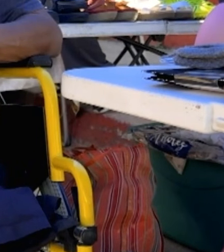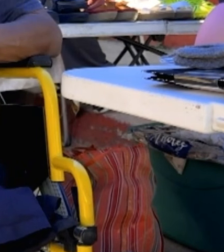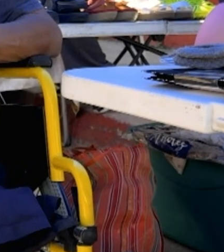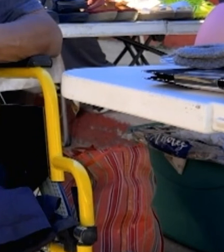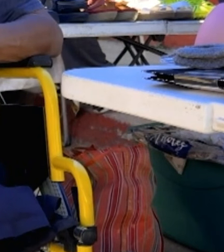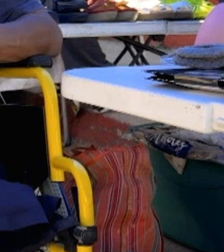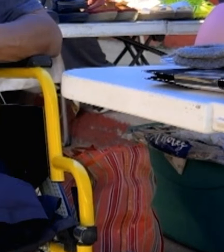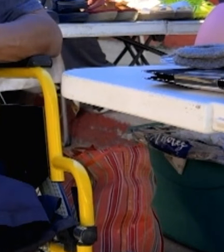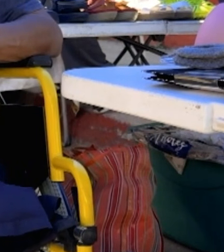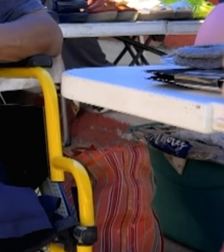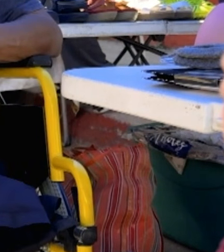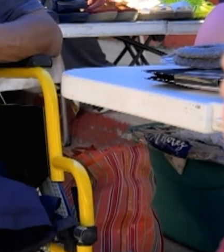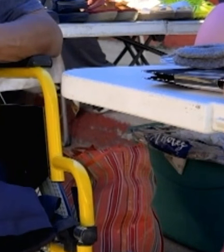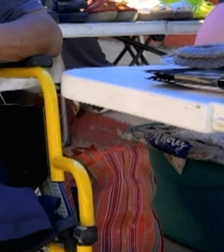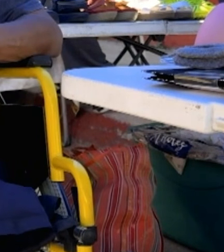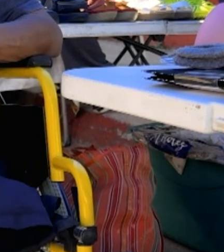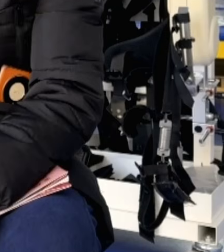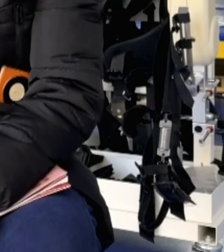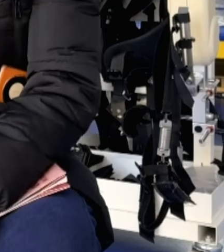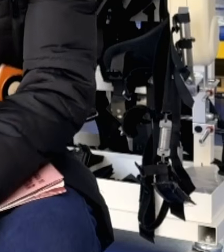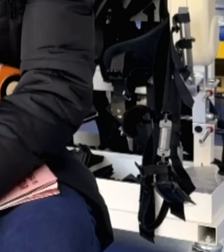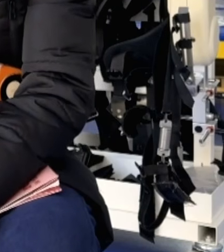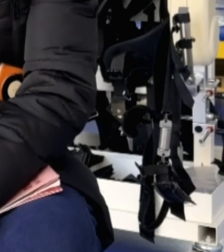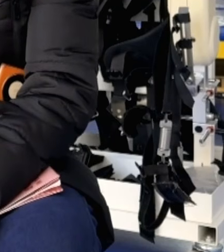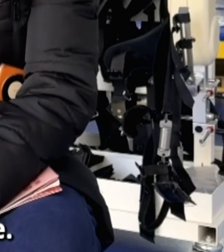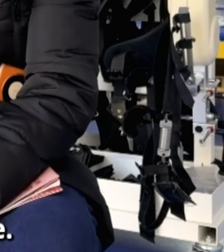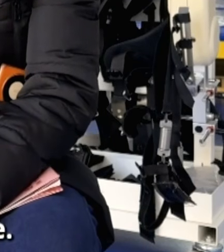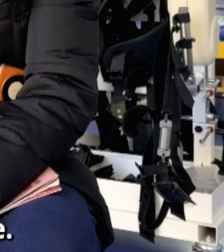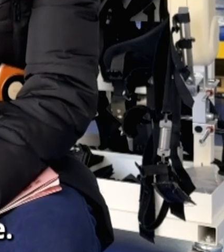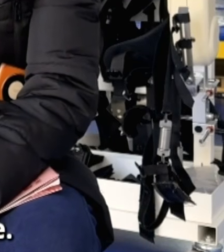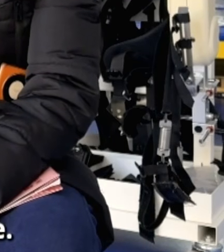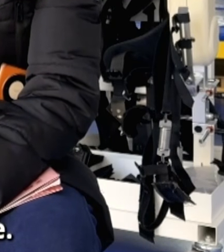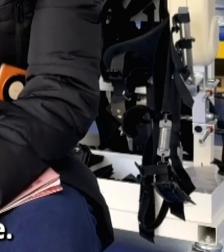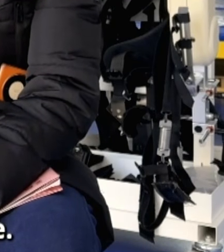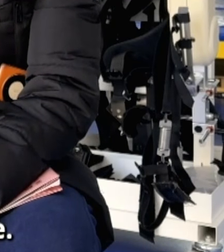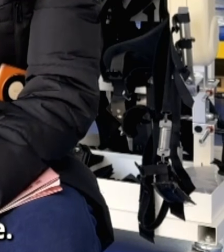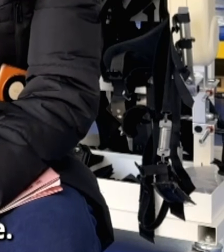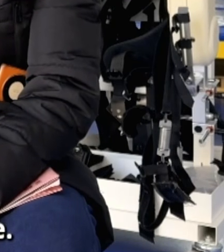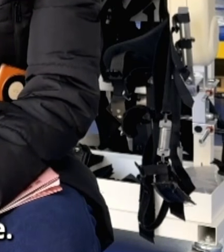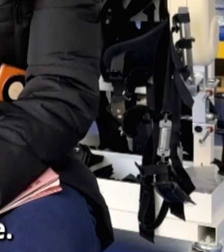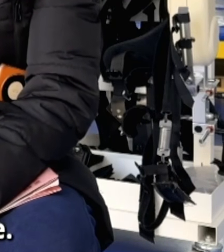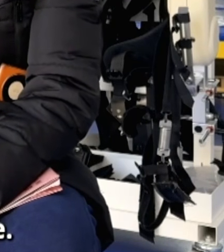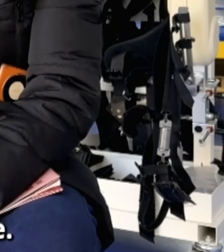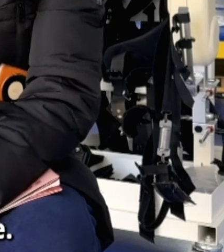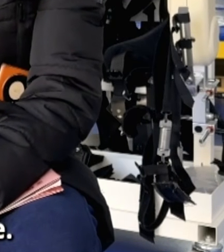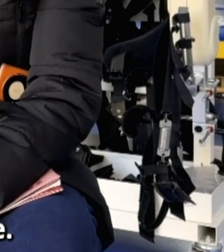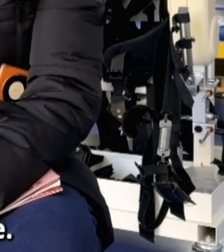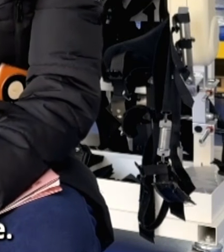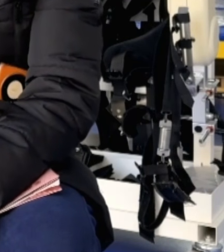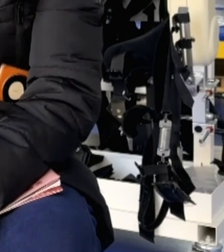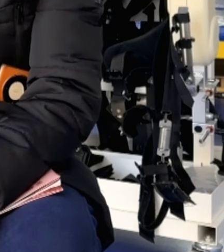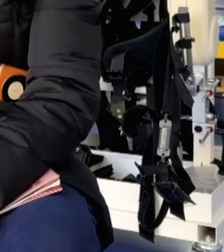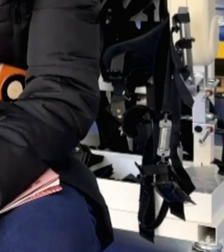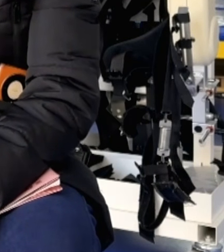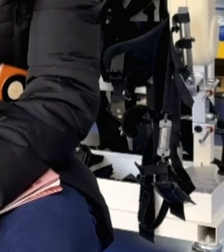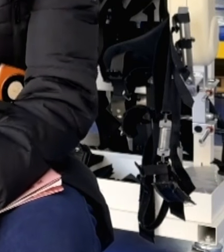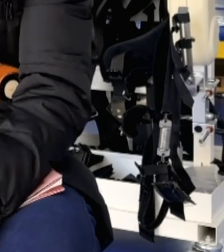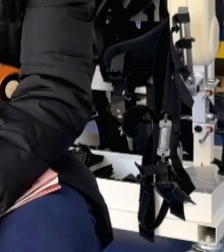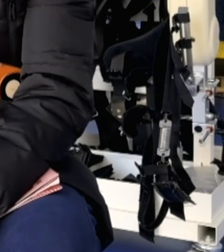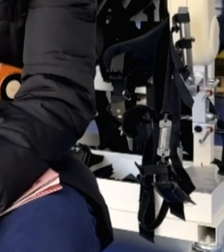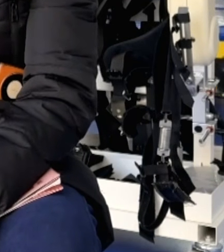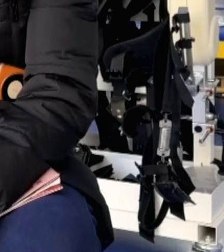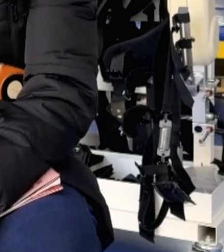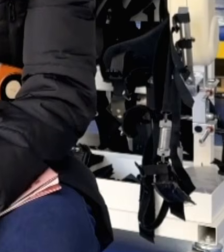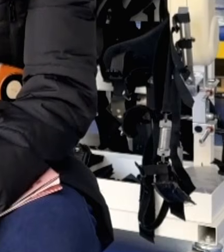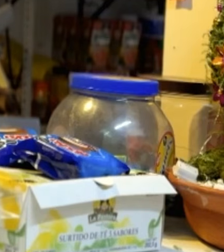para ponerme a trabajar, hacer lo que hago, que son las redes. La pensión la ocupamos para gastos de transporte, en este caso